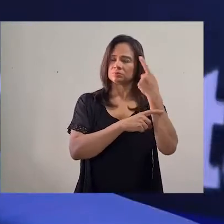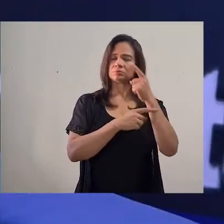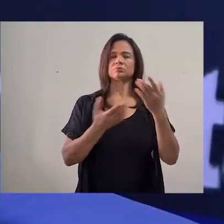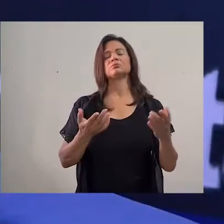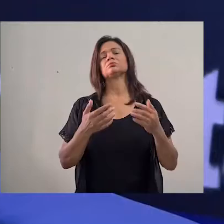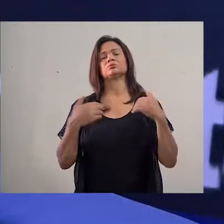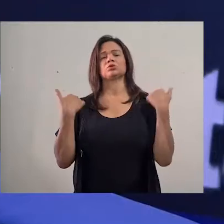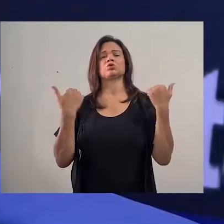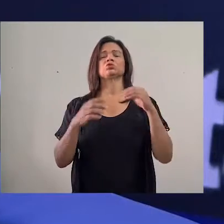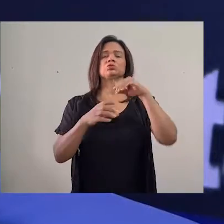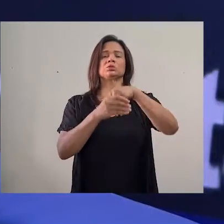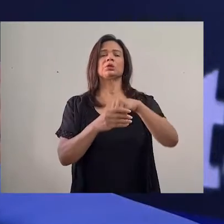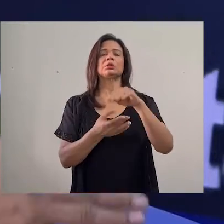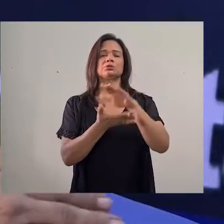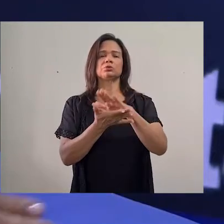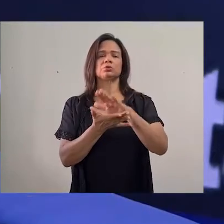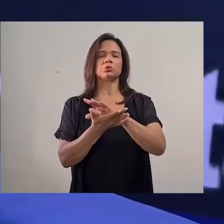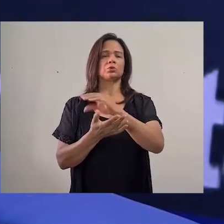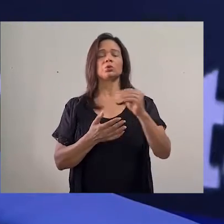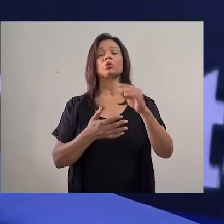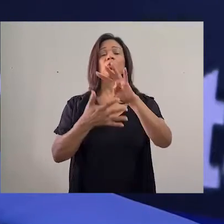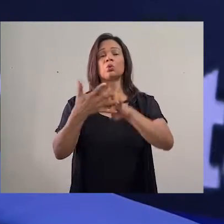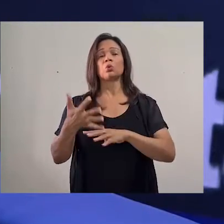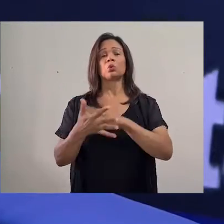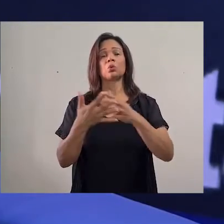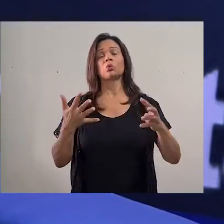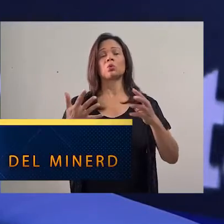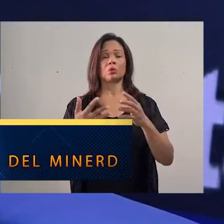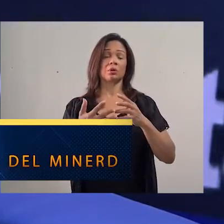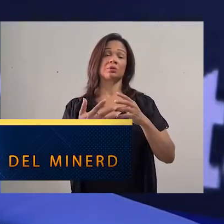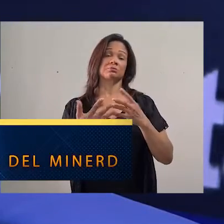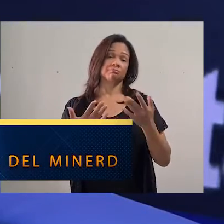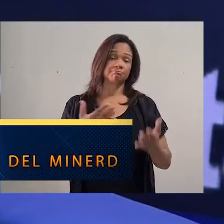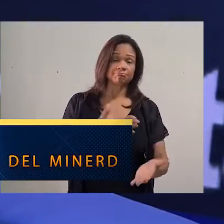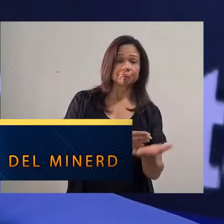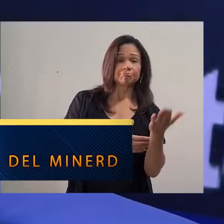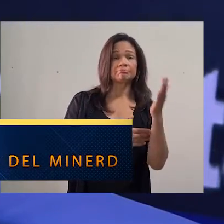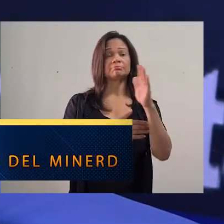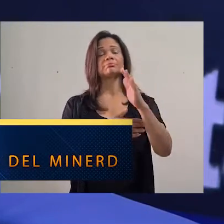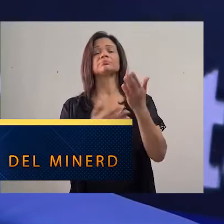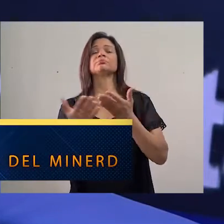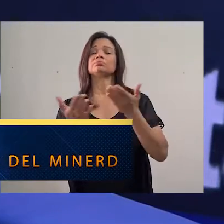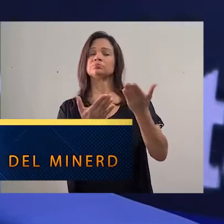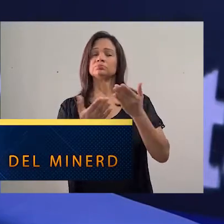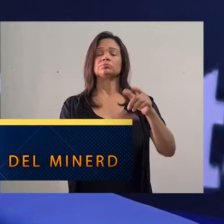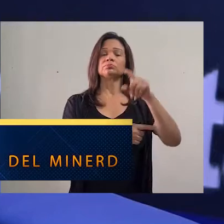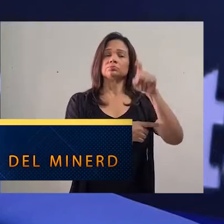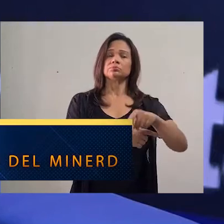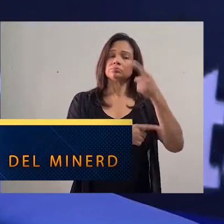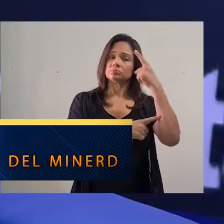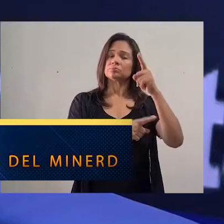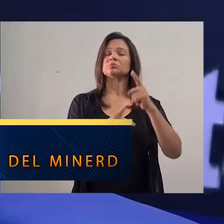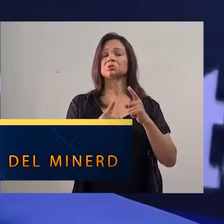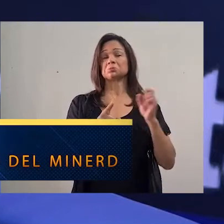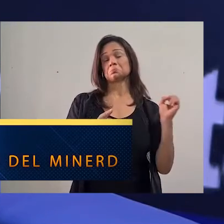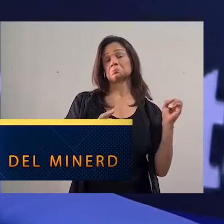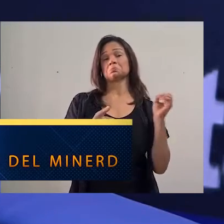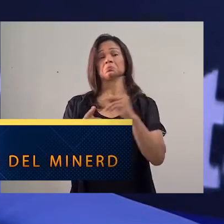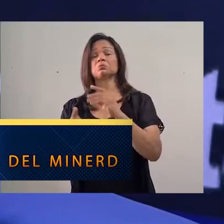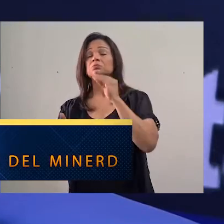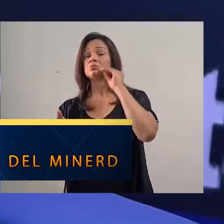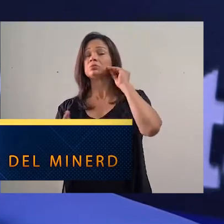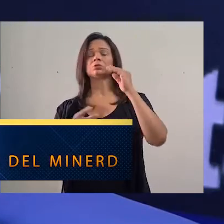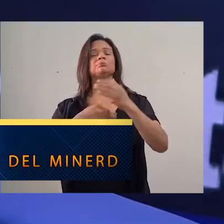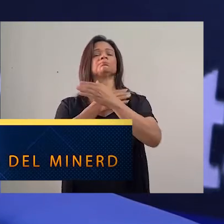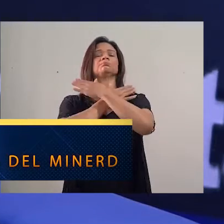de trabajar, claro, mientras ese joven está en la escuela, porque va a tener un horario de tanda extendida, va a tener los servicios que necesita y